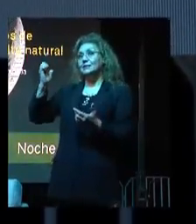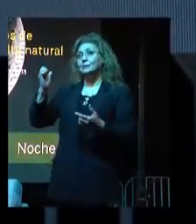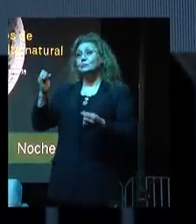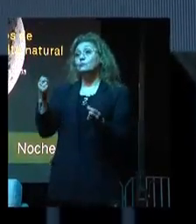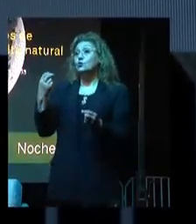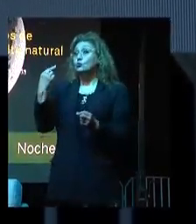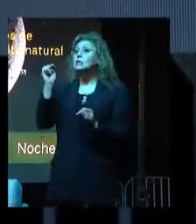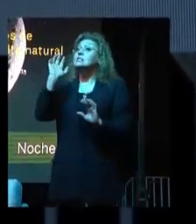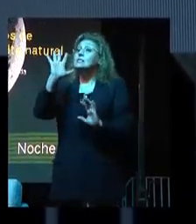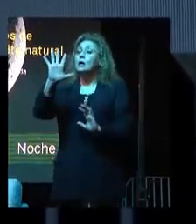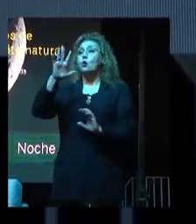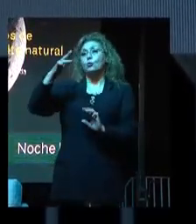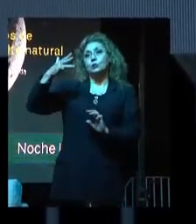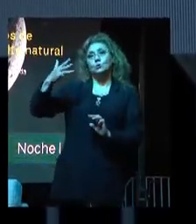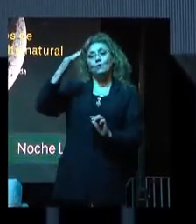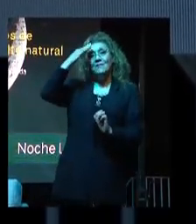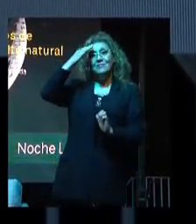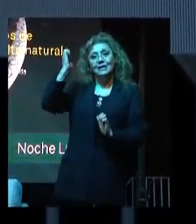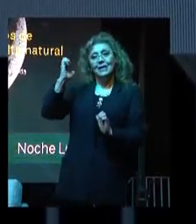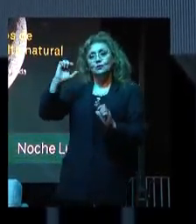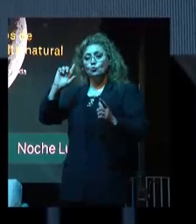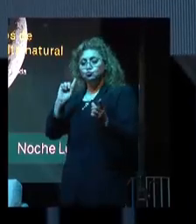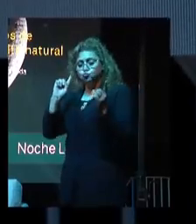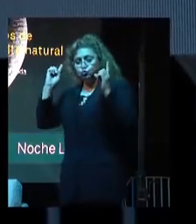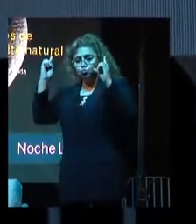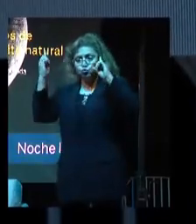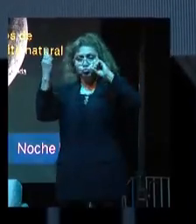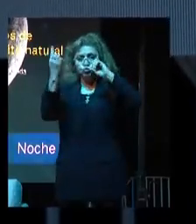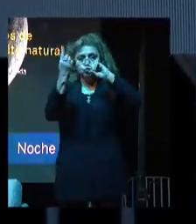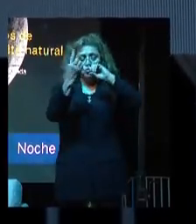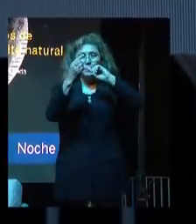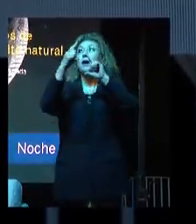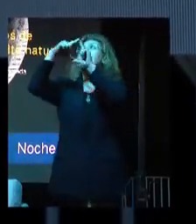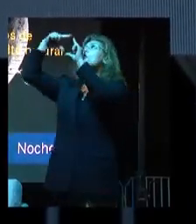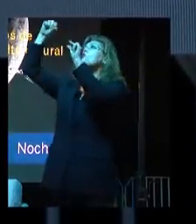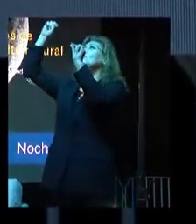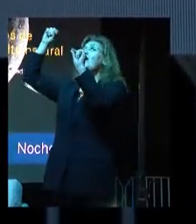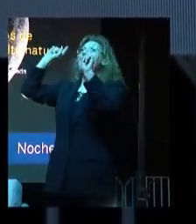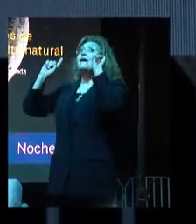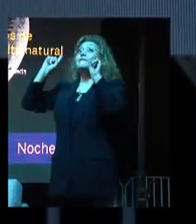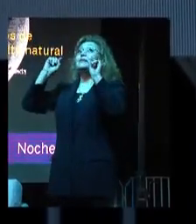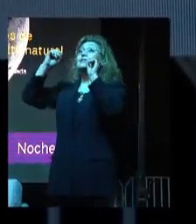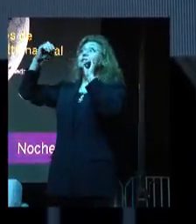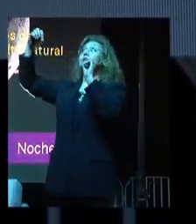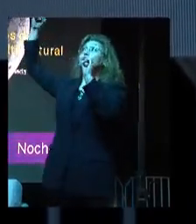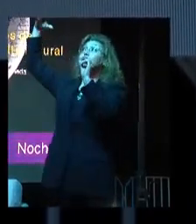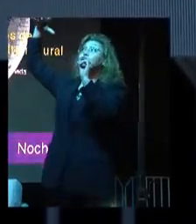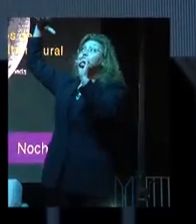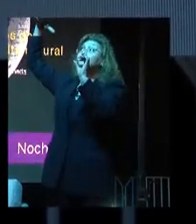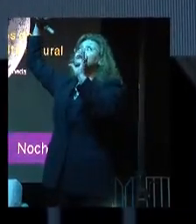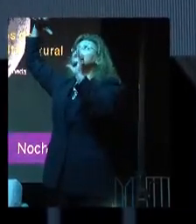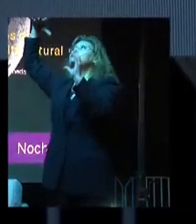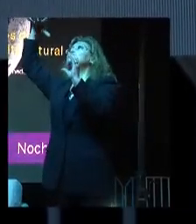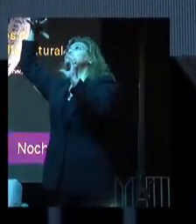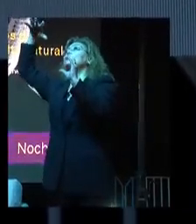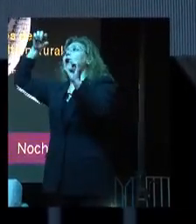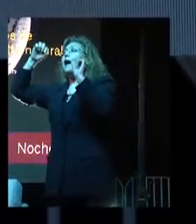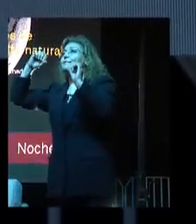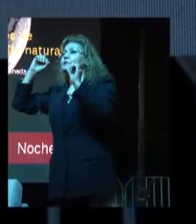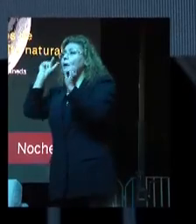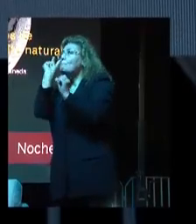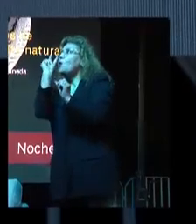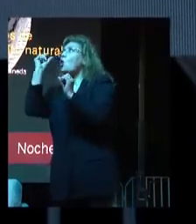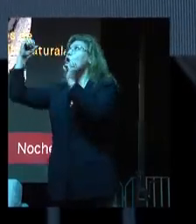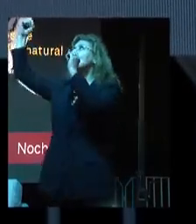días. Pero la luna, de repente está iluminada por un ladito, de repente está medio